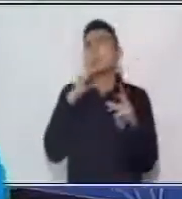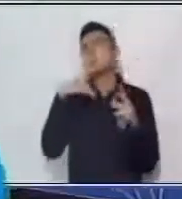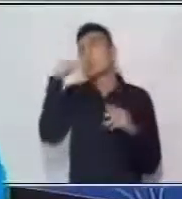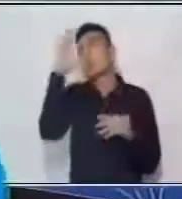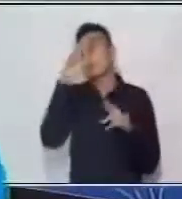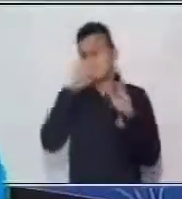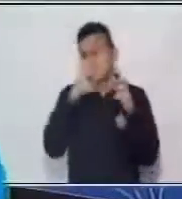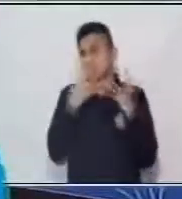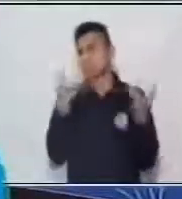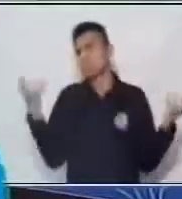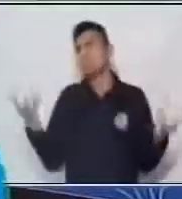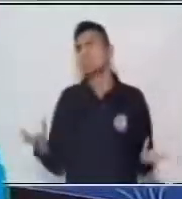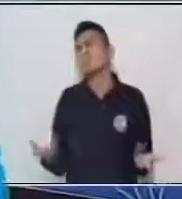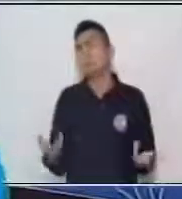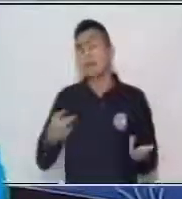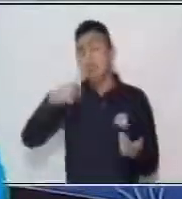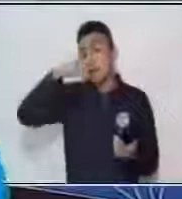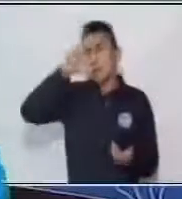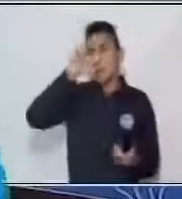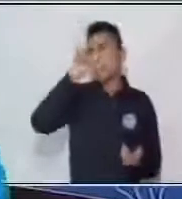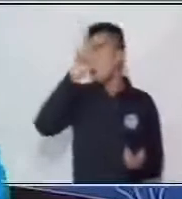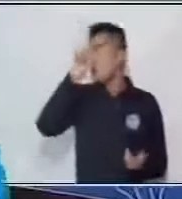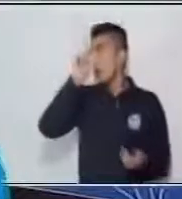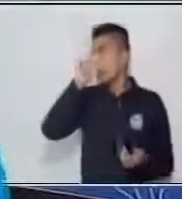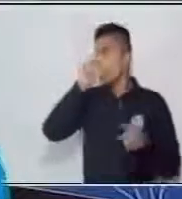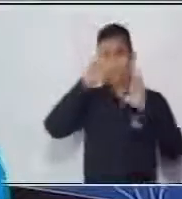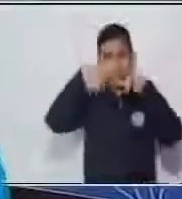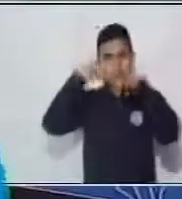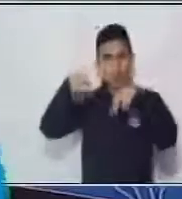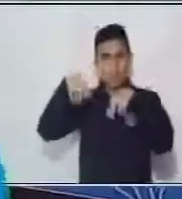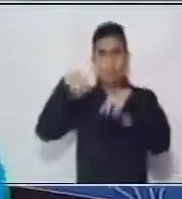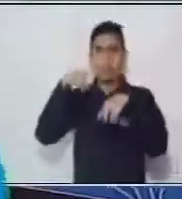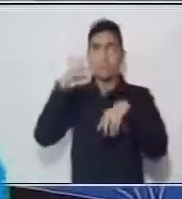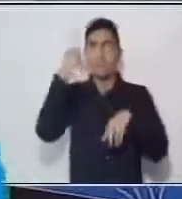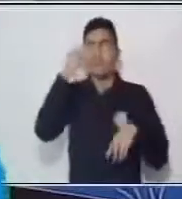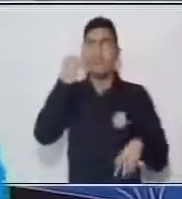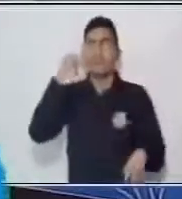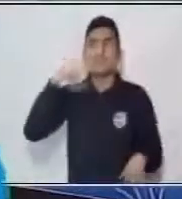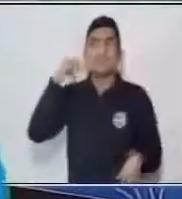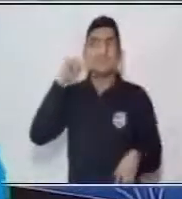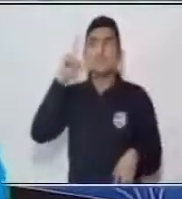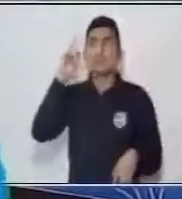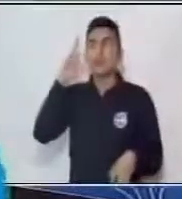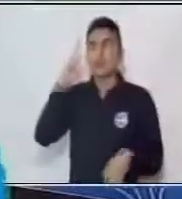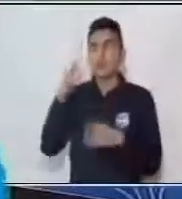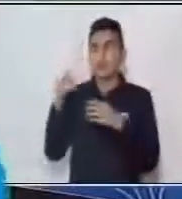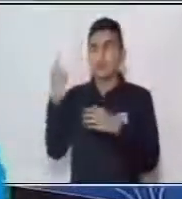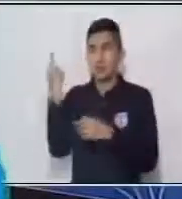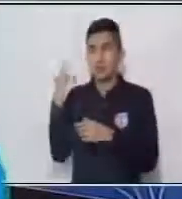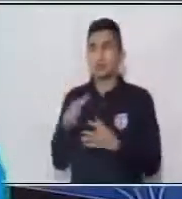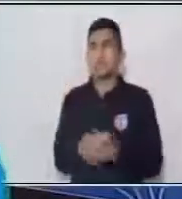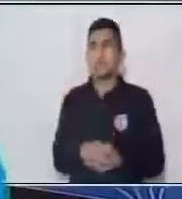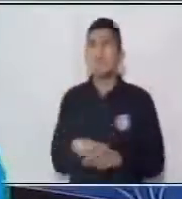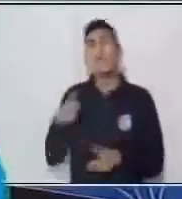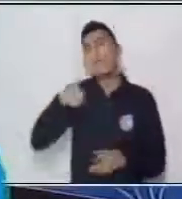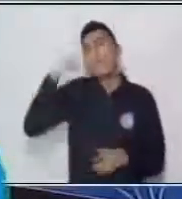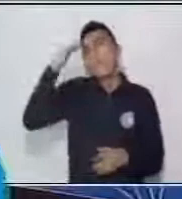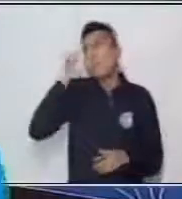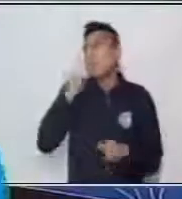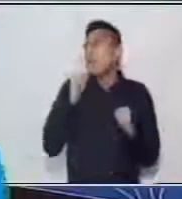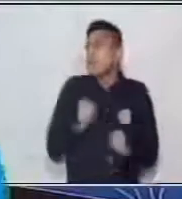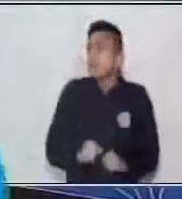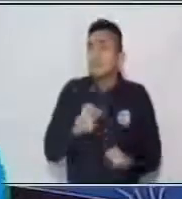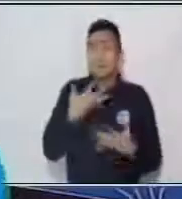sería el plural, ¿verdad? Singular una, plural varias. Sé que el momento de andarlo diciendo,